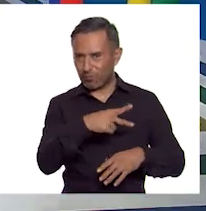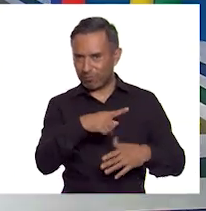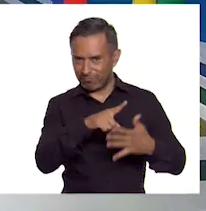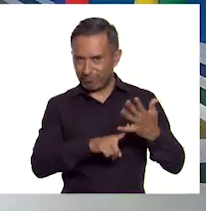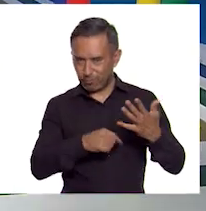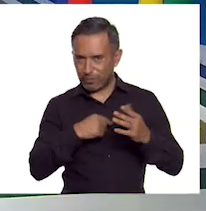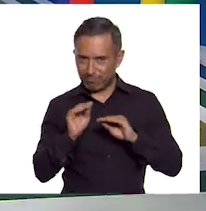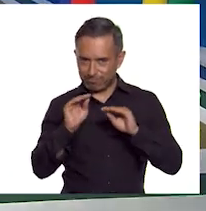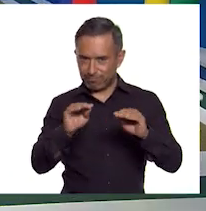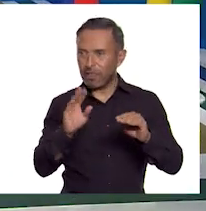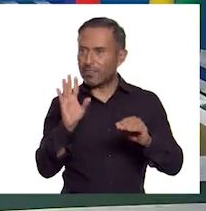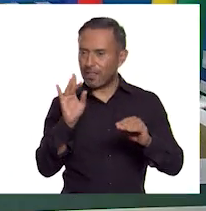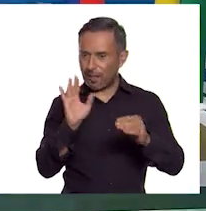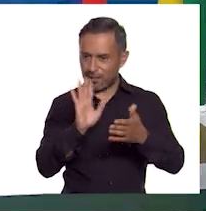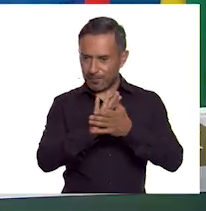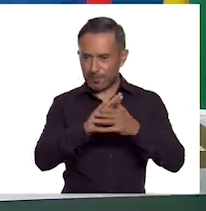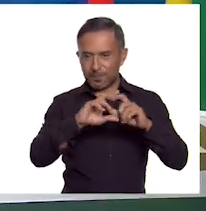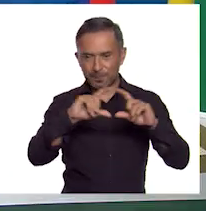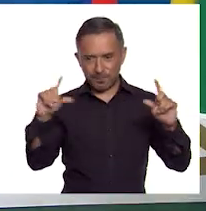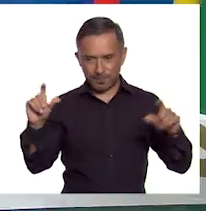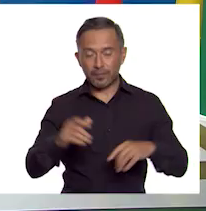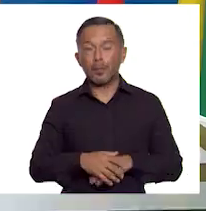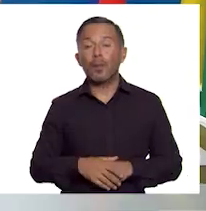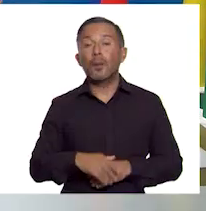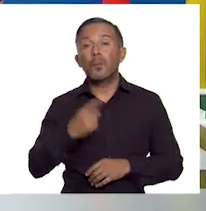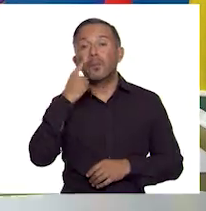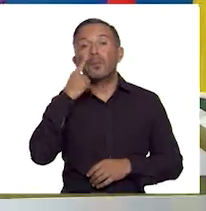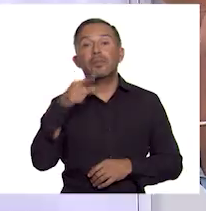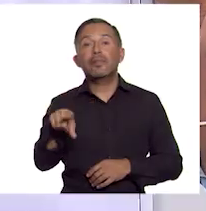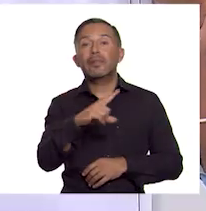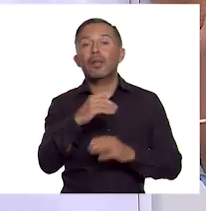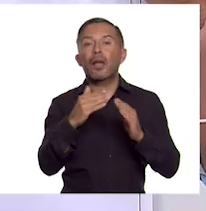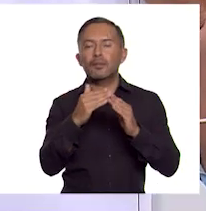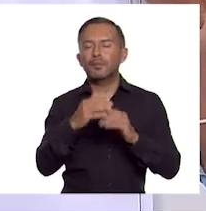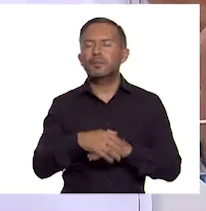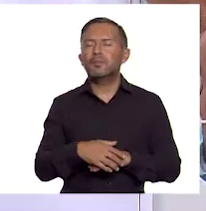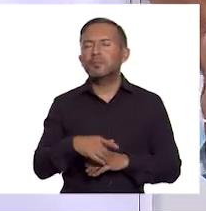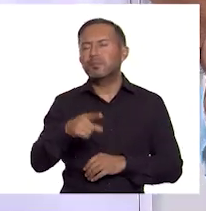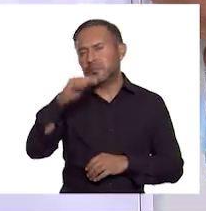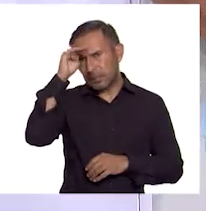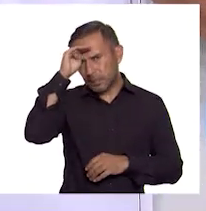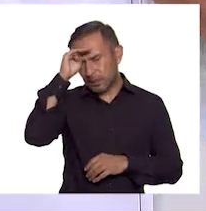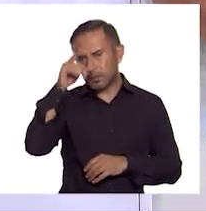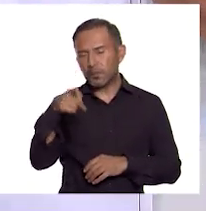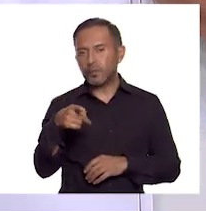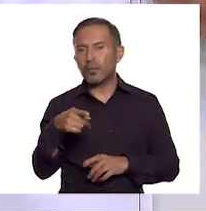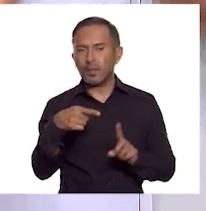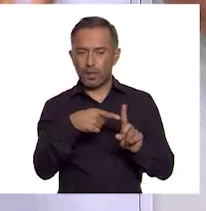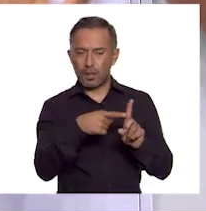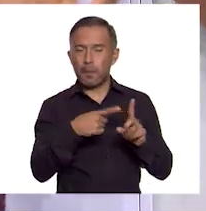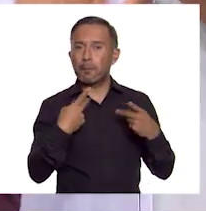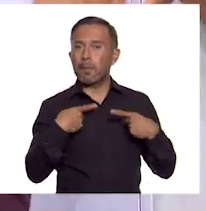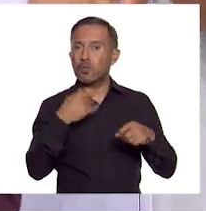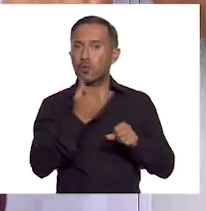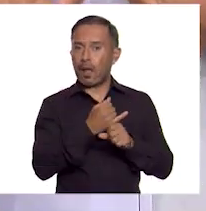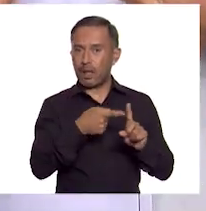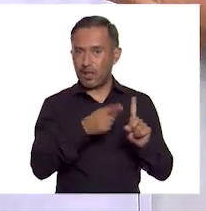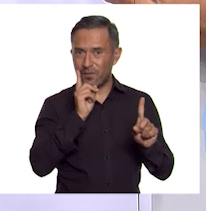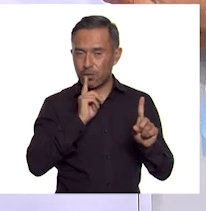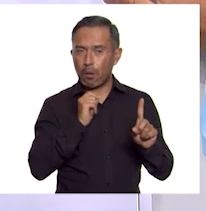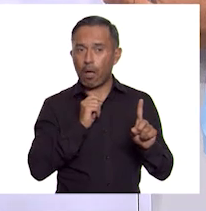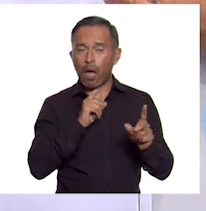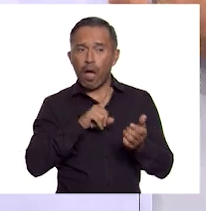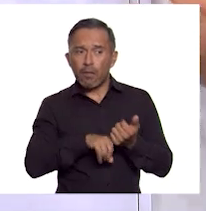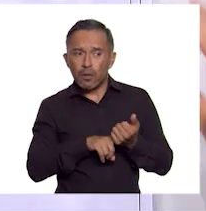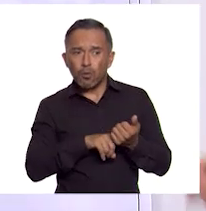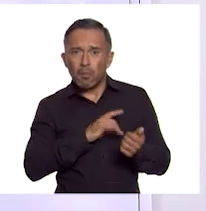Bien, piensen niños y niñas en casa. ¿Por qué podemos decir que este personaje femenino es valiente a pesar de que tiene miedo